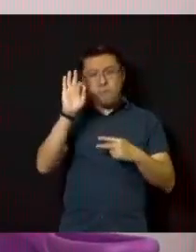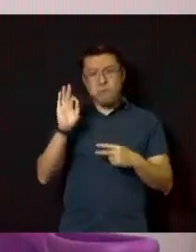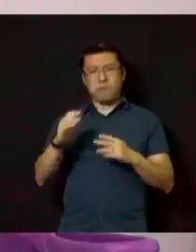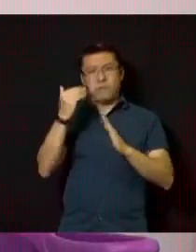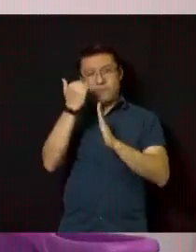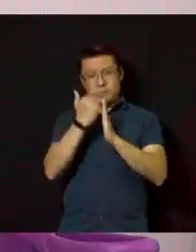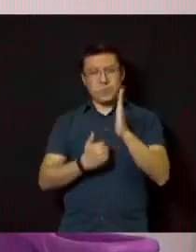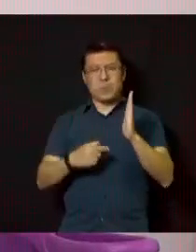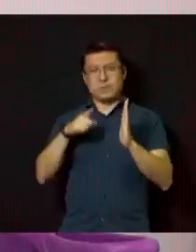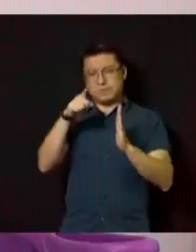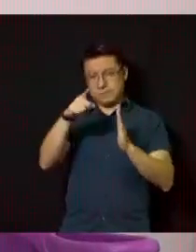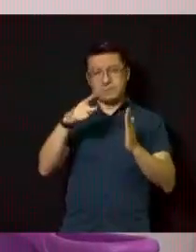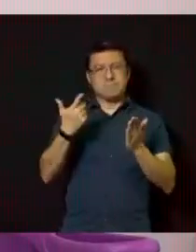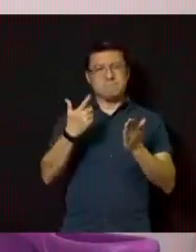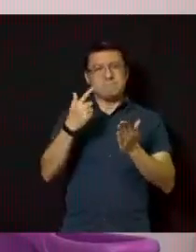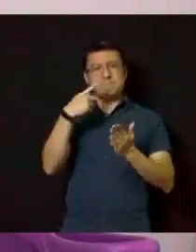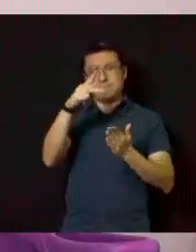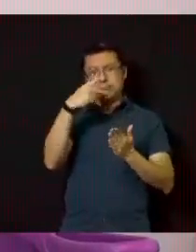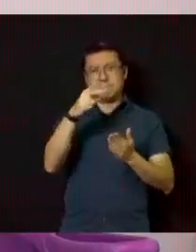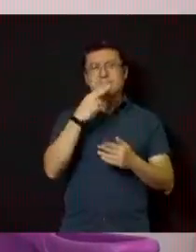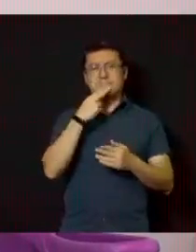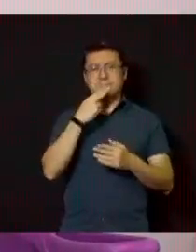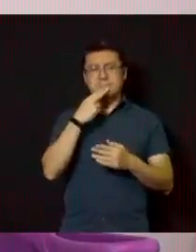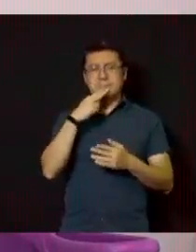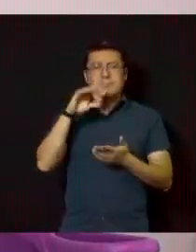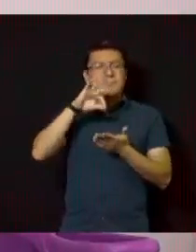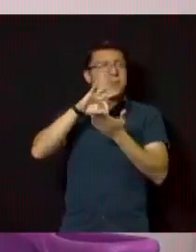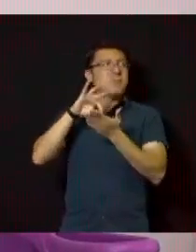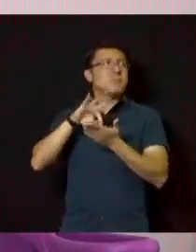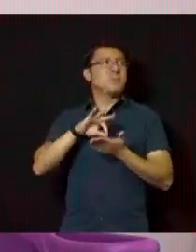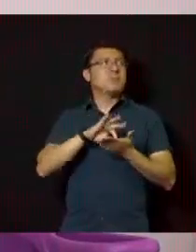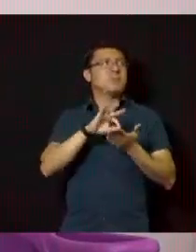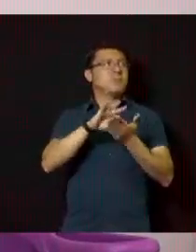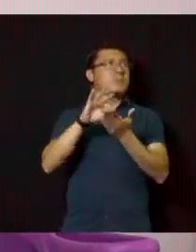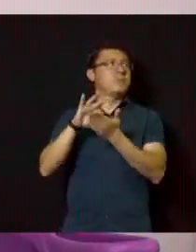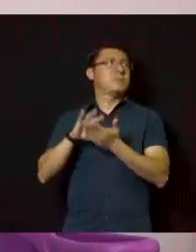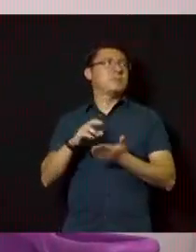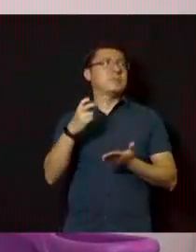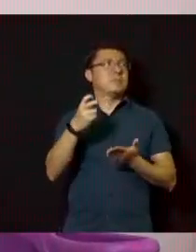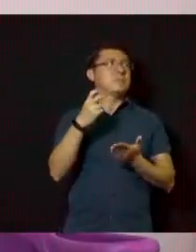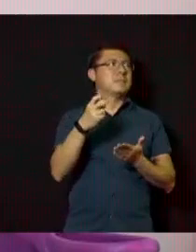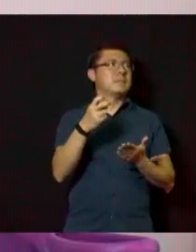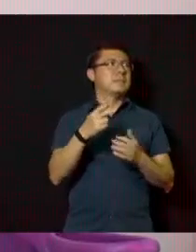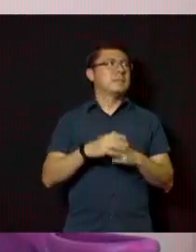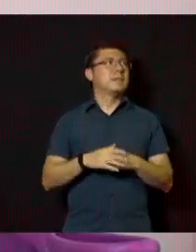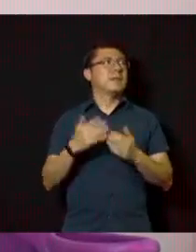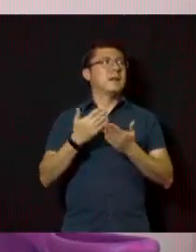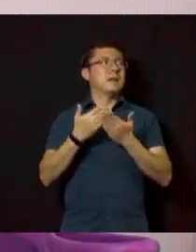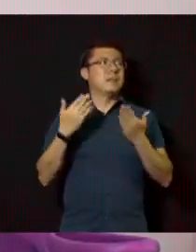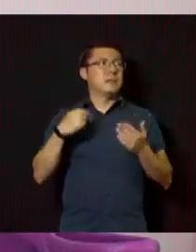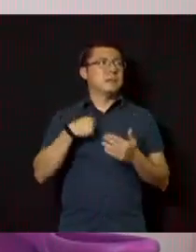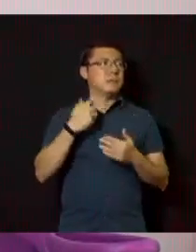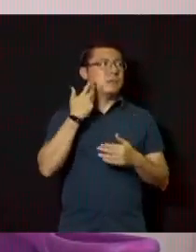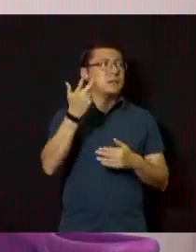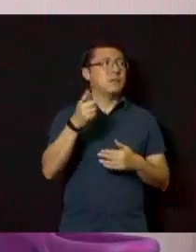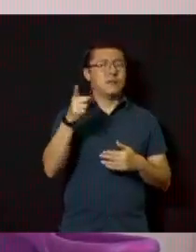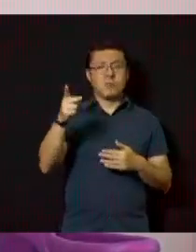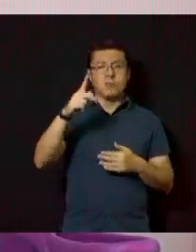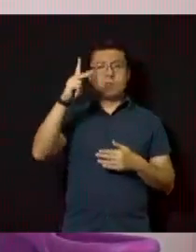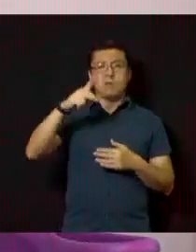familiar, ¿sí? Te dan puntos, todo lo que mencioné ahorita. Pero yo quiero en ese momento, Kenia, si estás allí